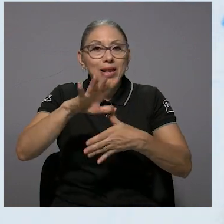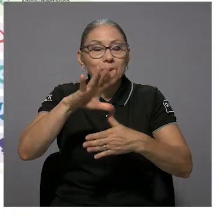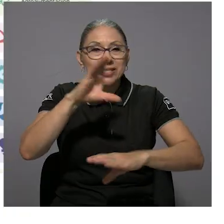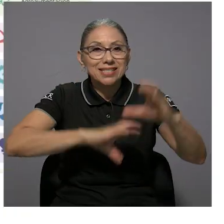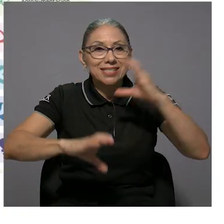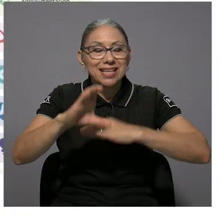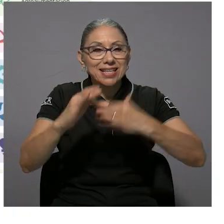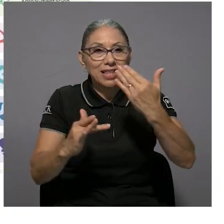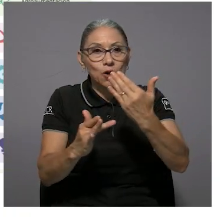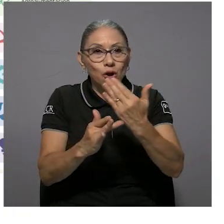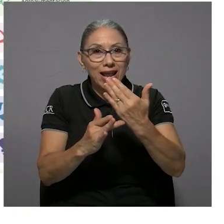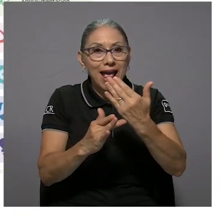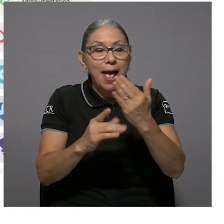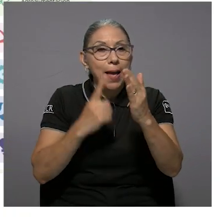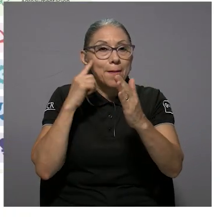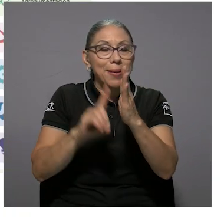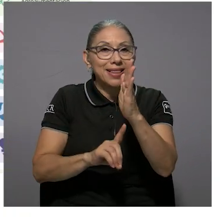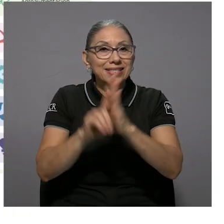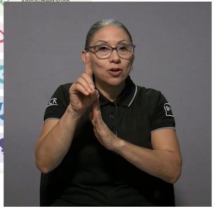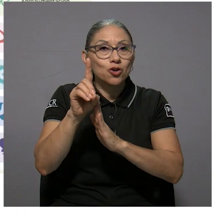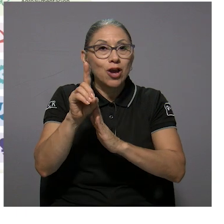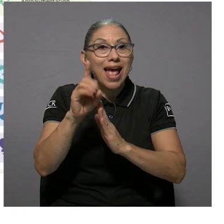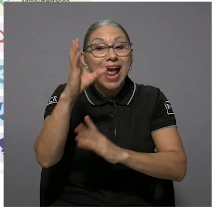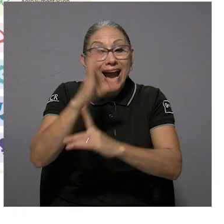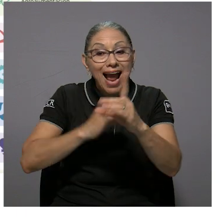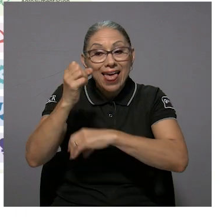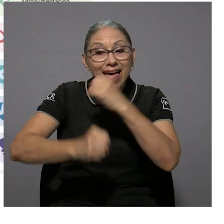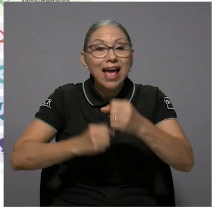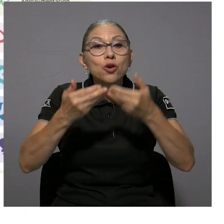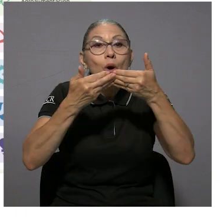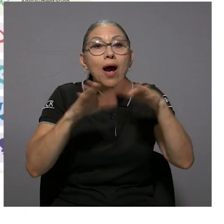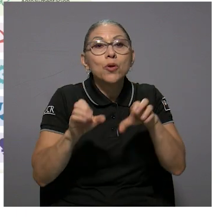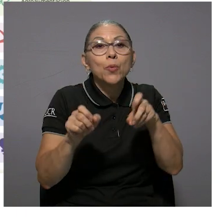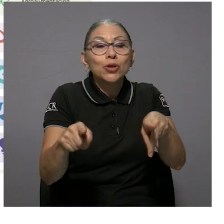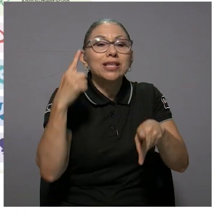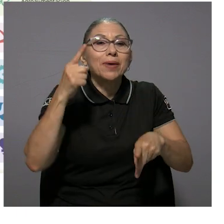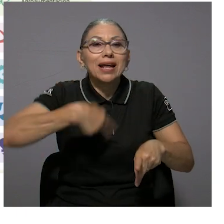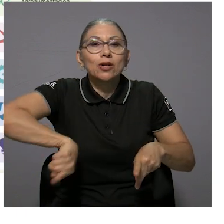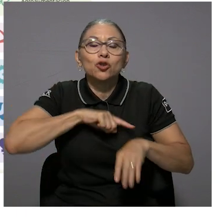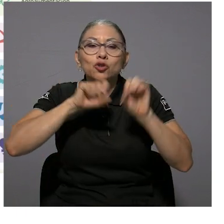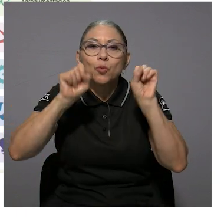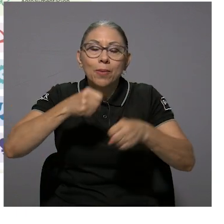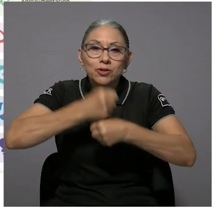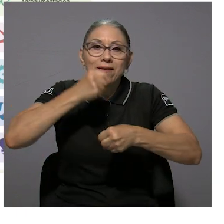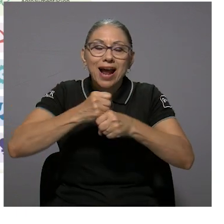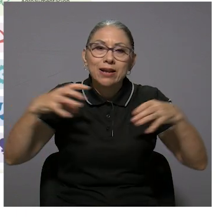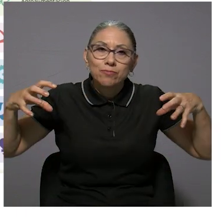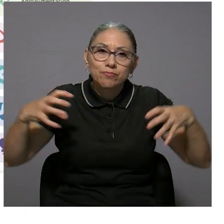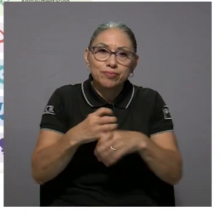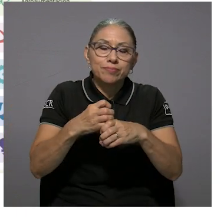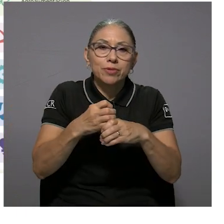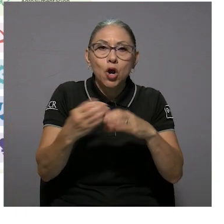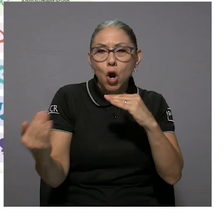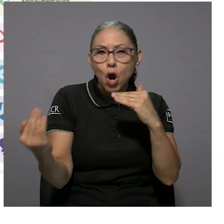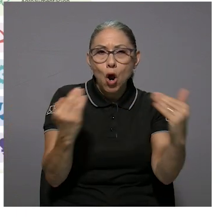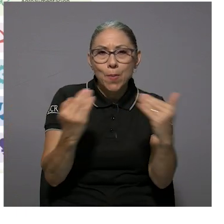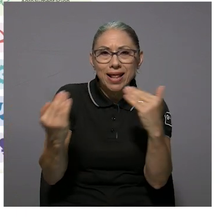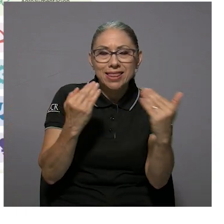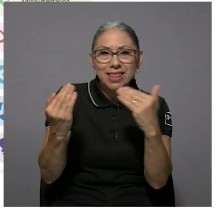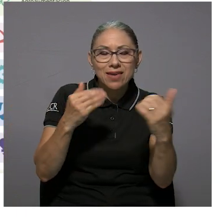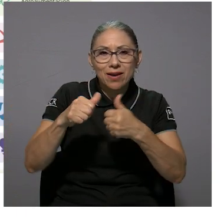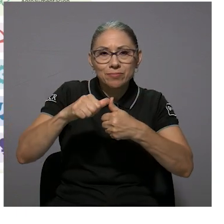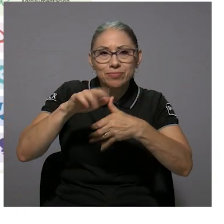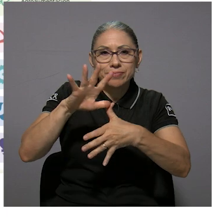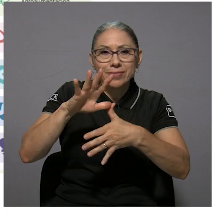CITED, que cada año abre espacios para que podamos trabajar de forma integrada y de forma comparativa dentro de la región